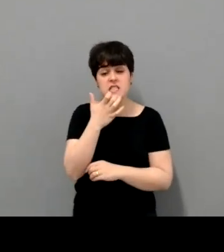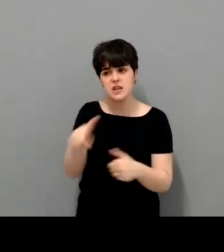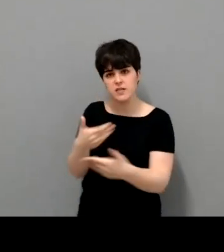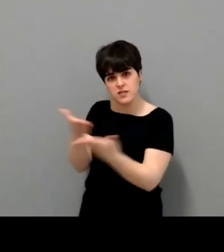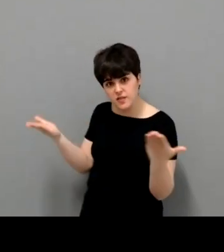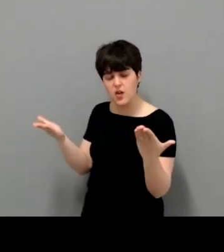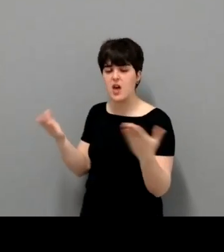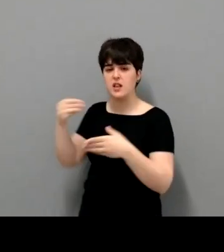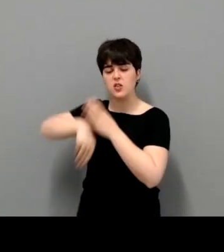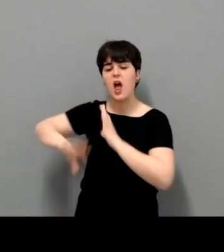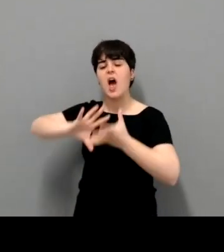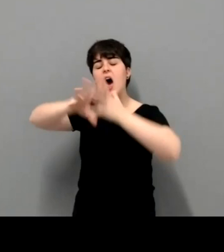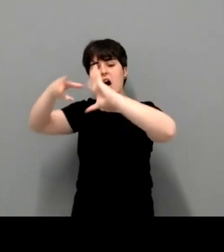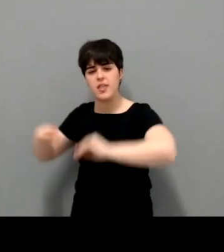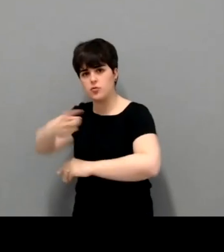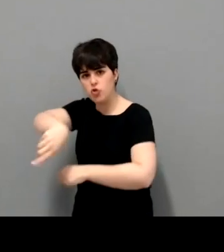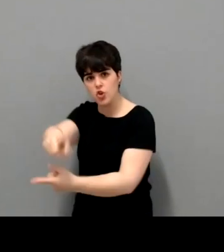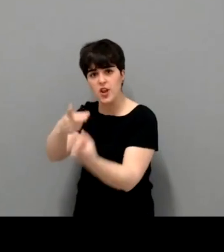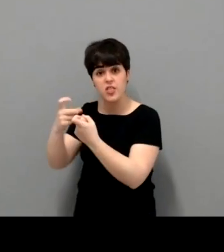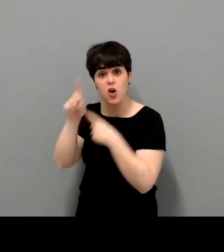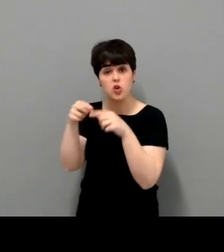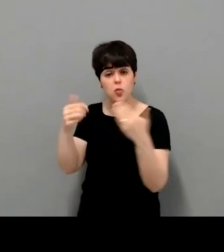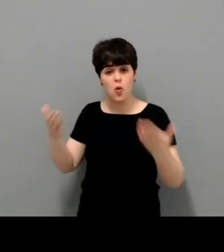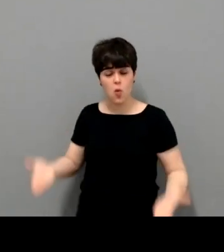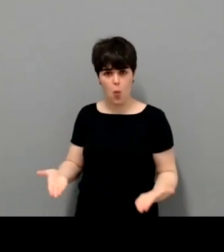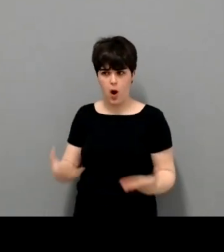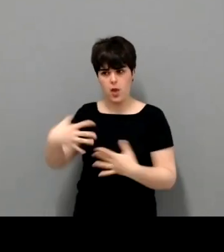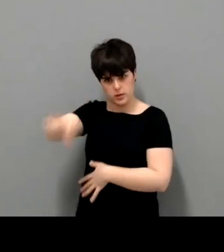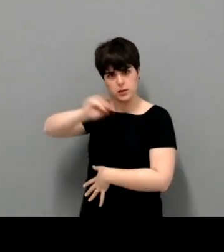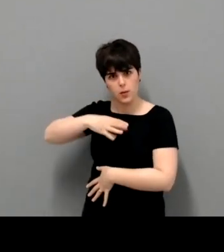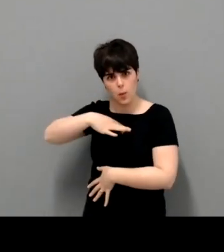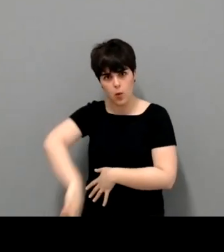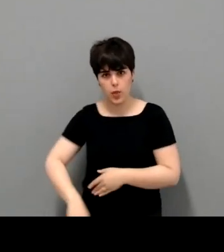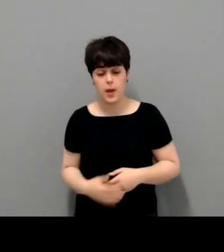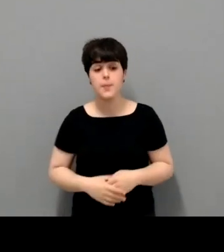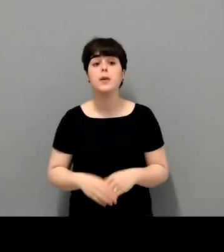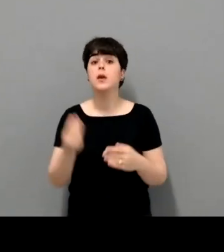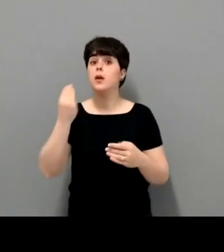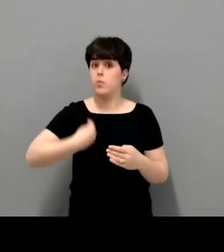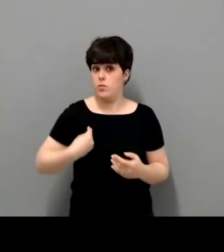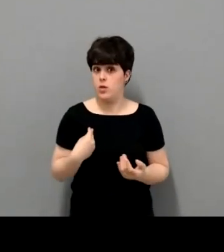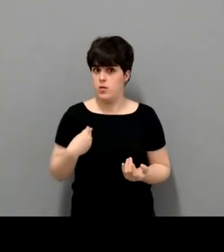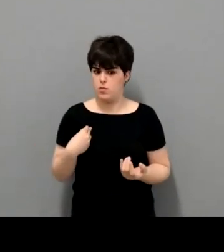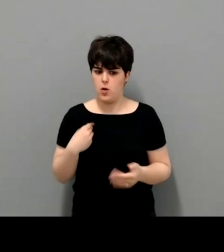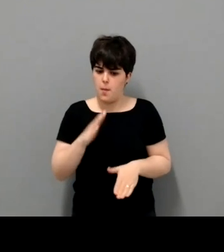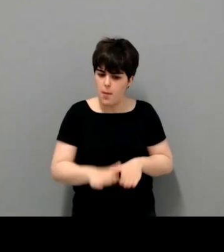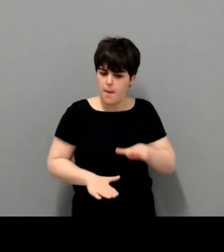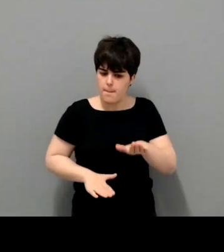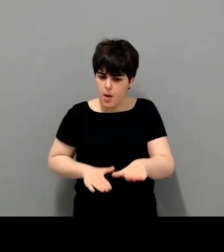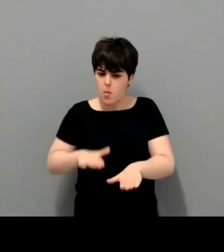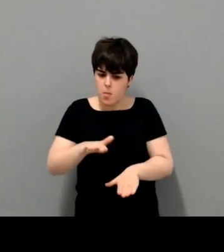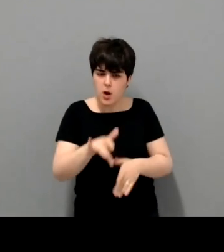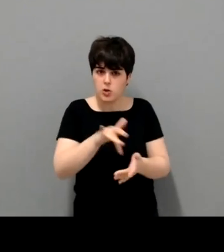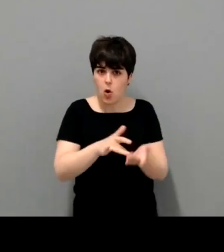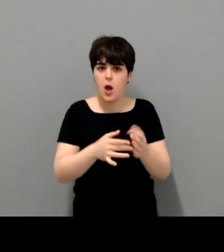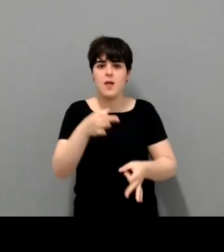las adaptaciones que necesitéis para poder ser entendidos. Pero no cabe duda que se están dando pasos. Fijaos, el Supremo